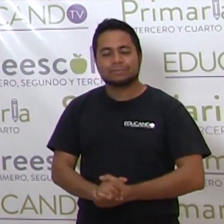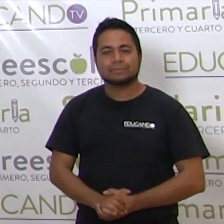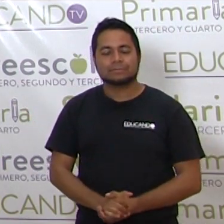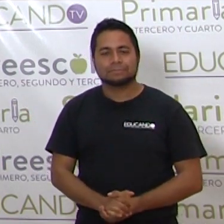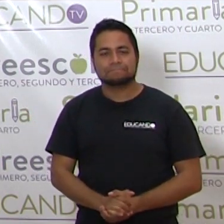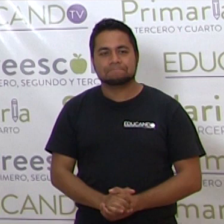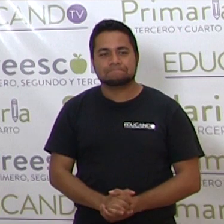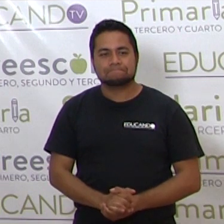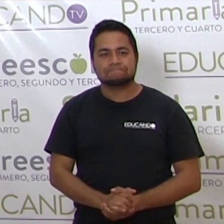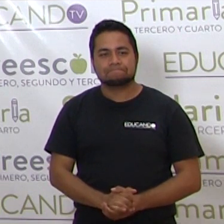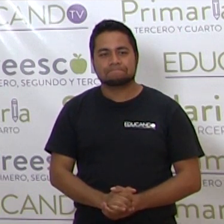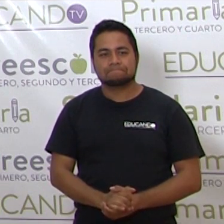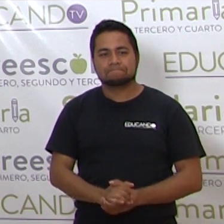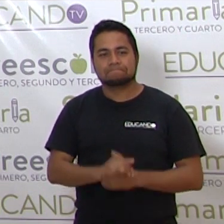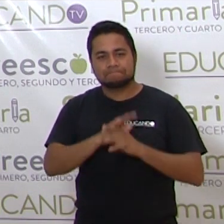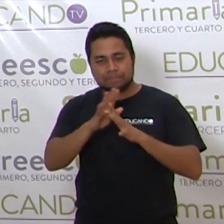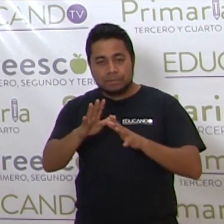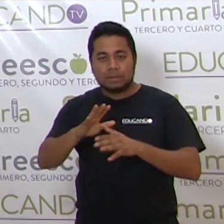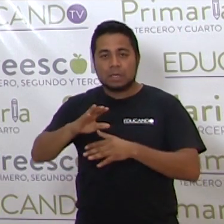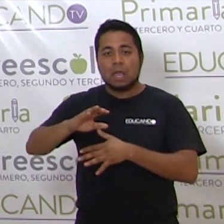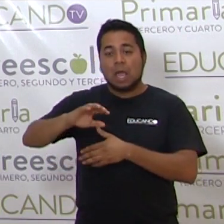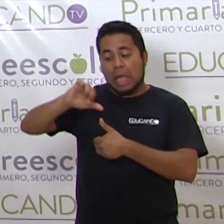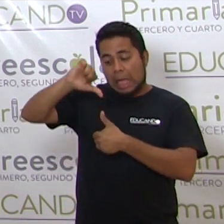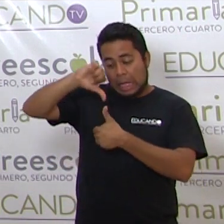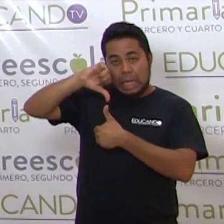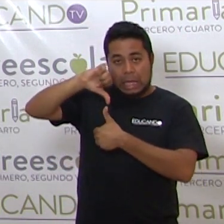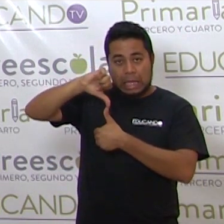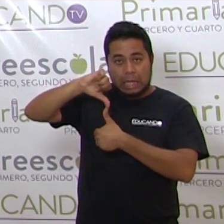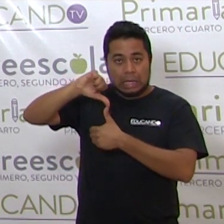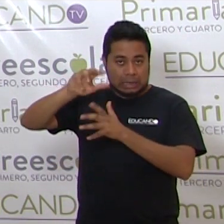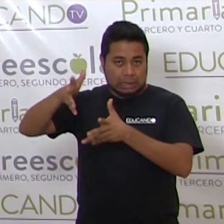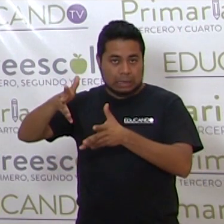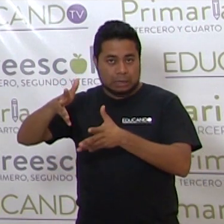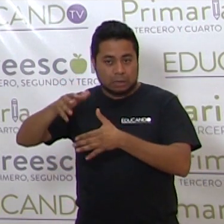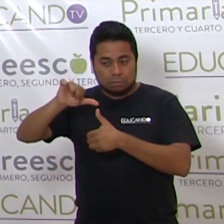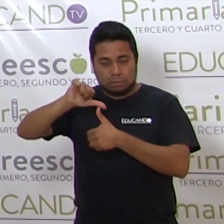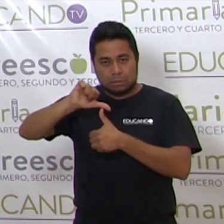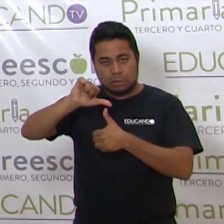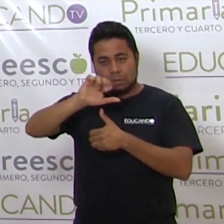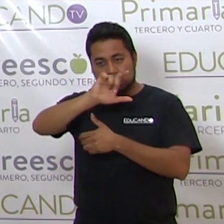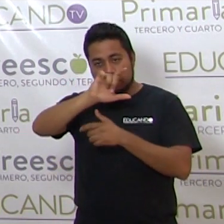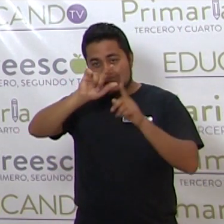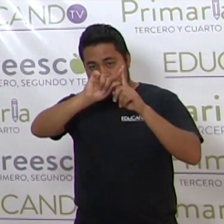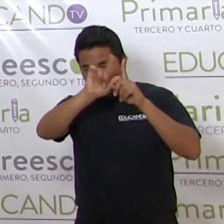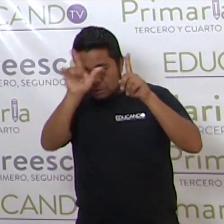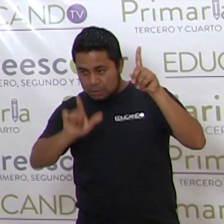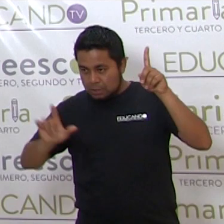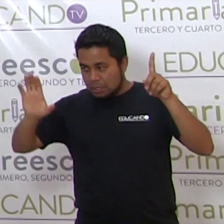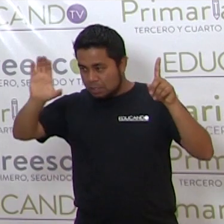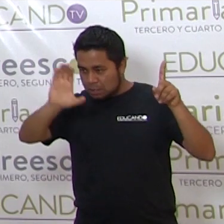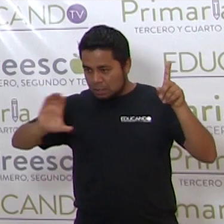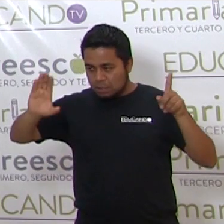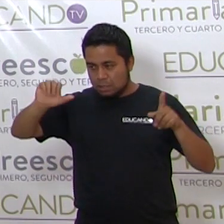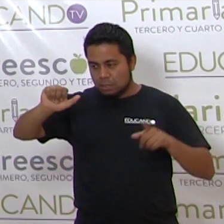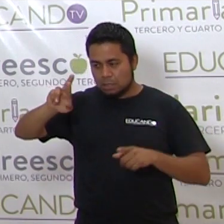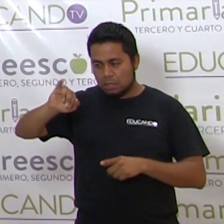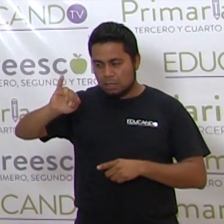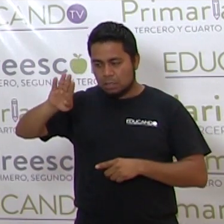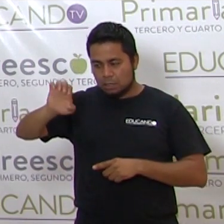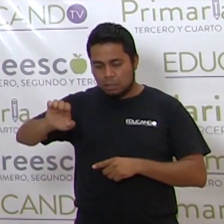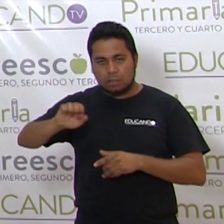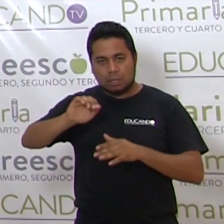ya vimos entonces américa central vimos el caribe vimos la región